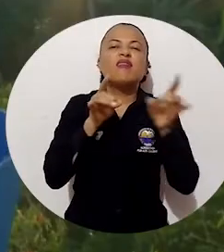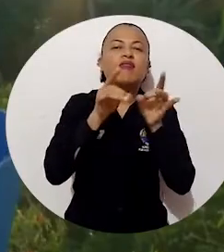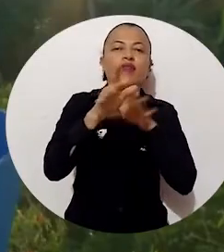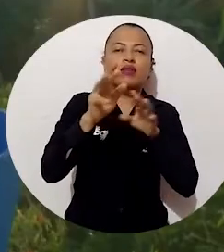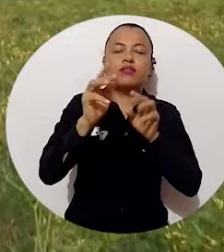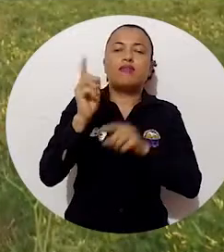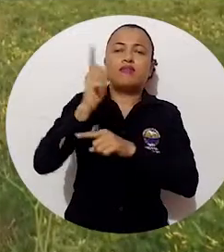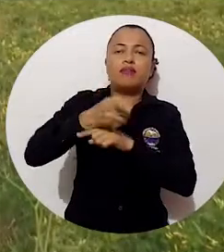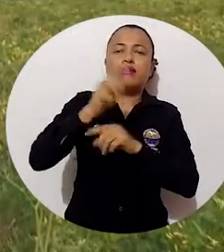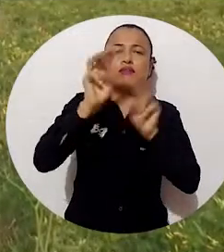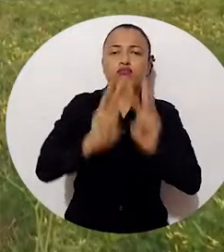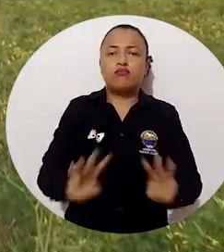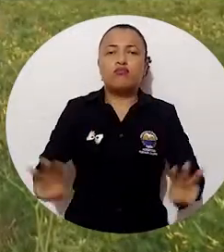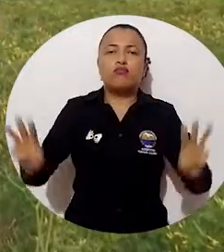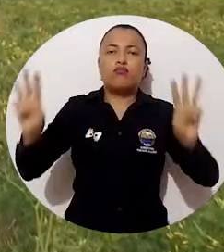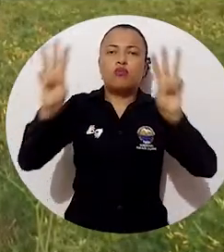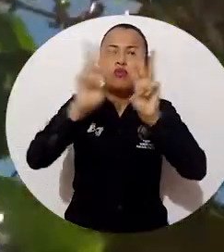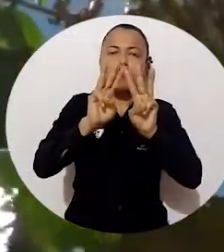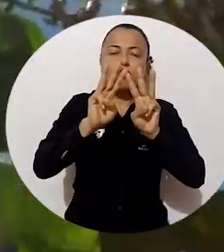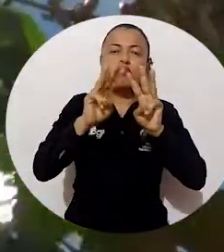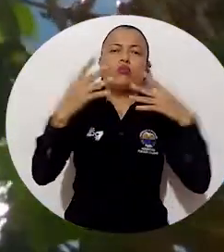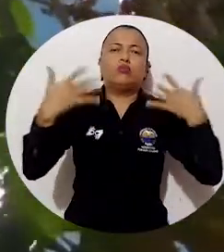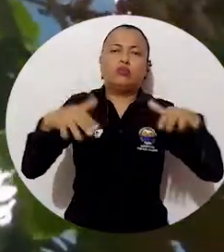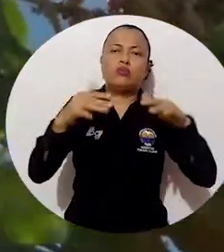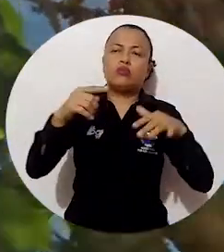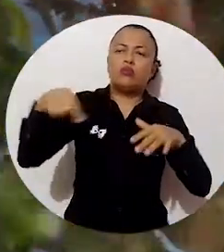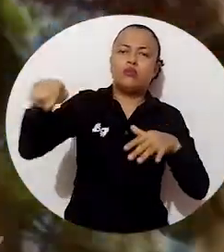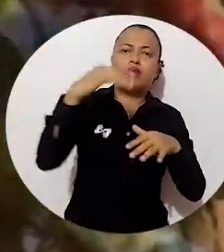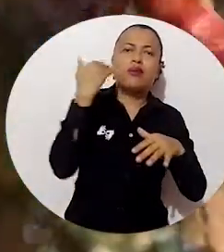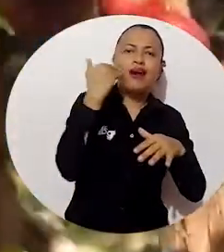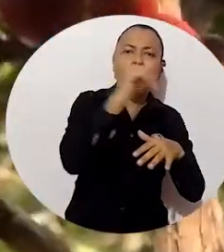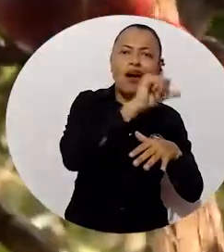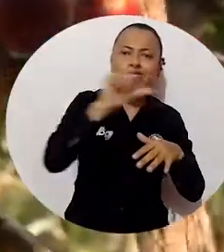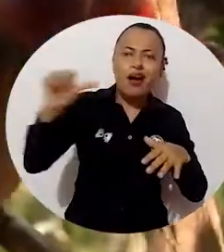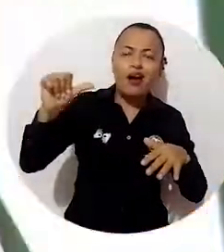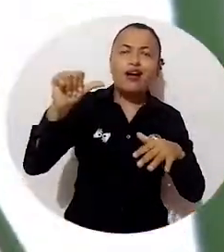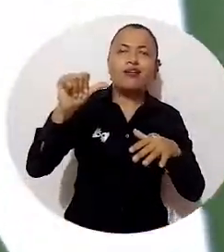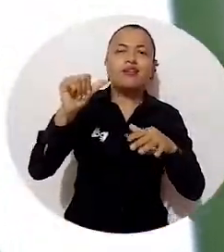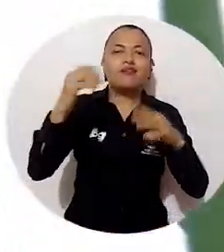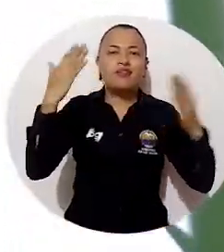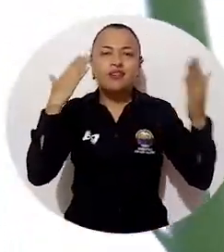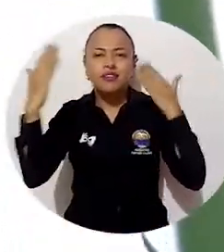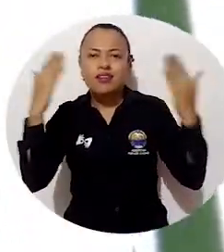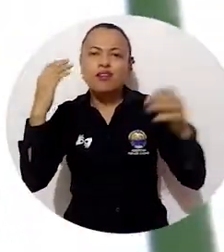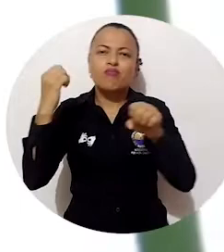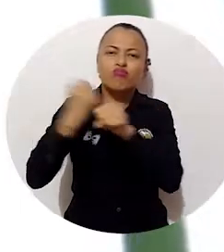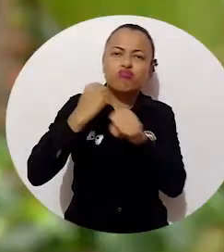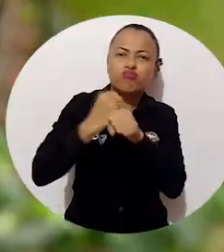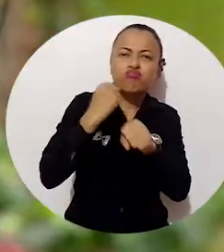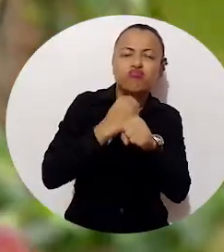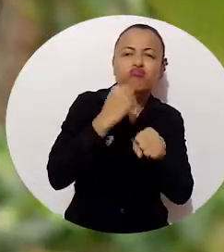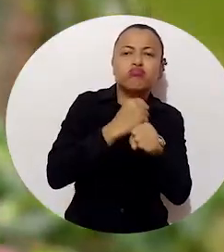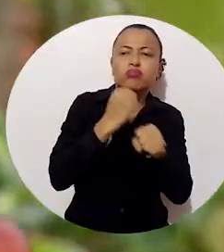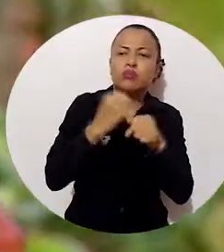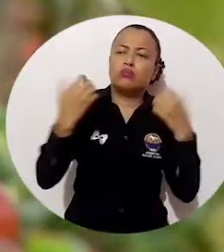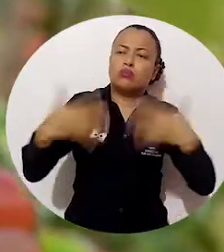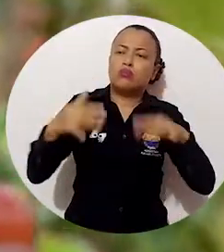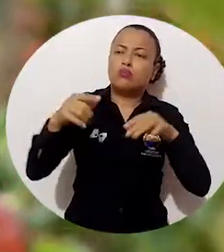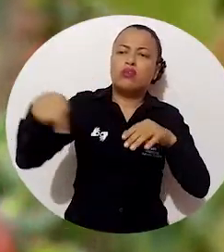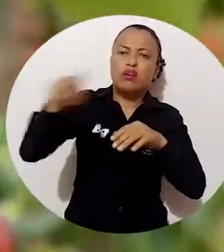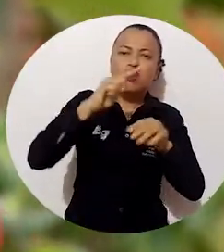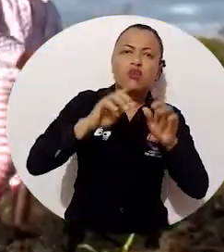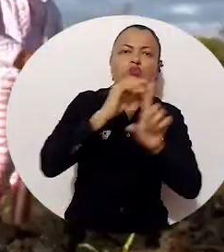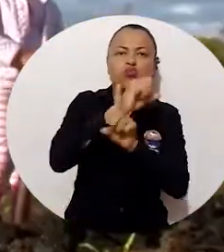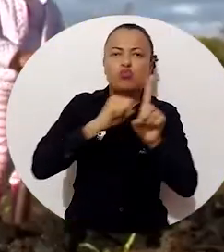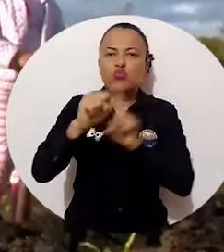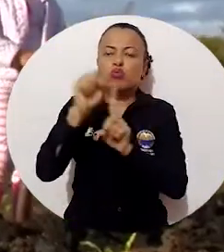Esta es una fecha declarada por la Organización de las Naciones Unidas para exaltar la labor de las mujeres en el campo y además reconocer sus